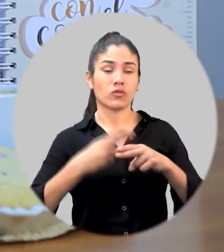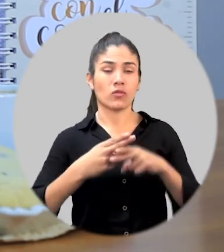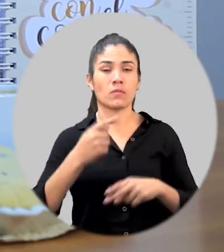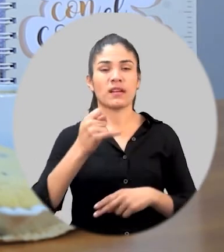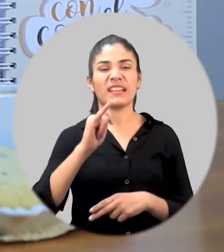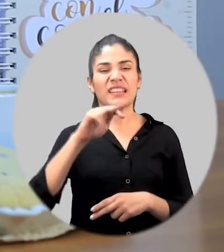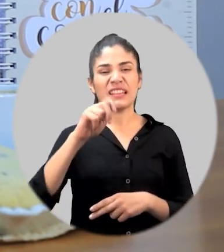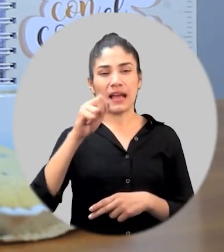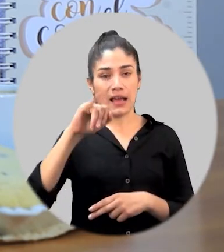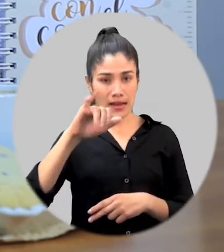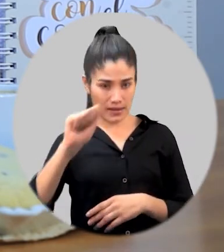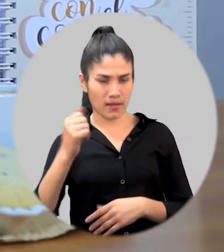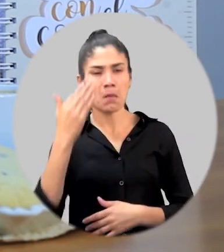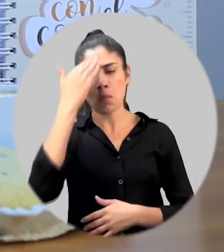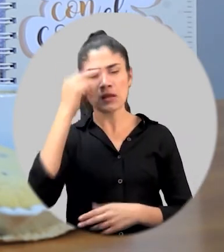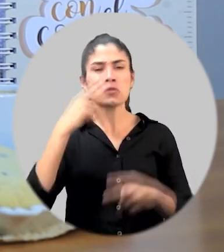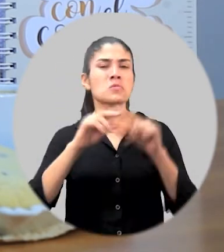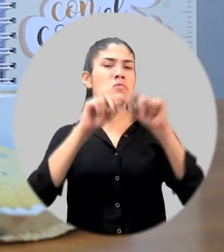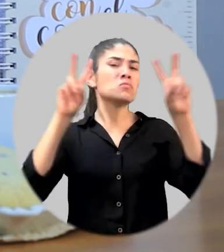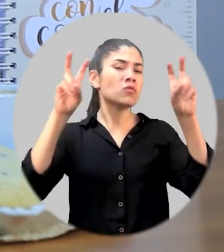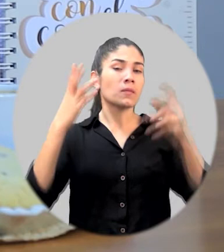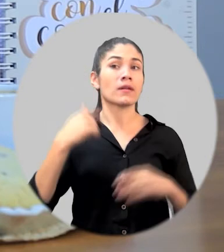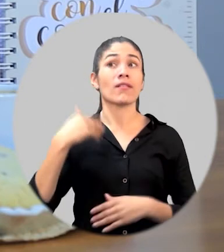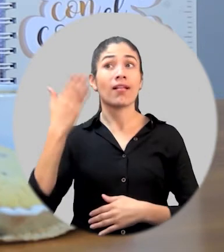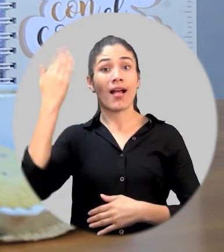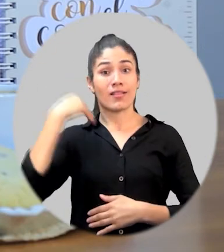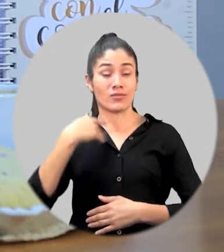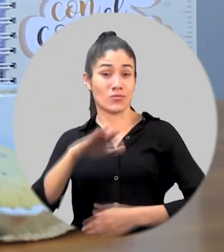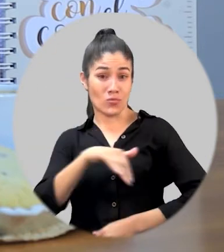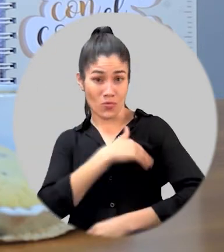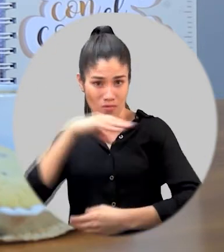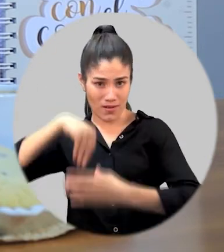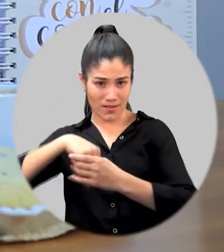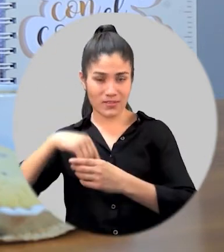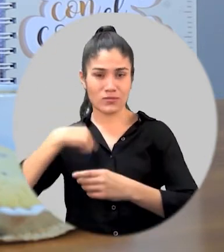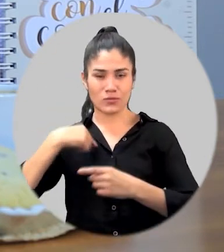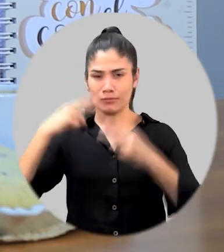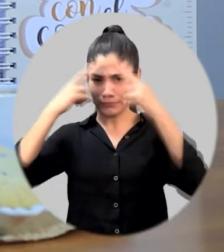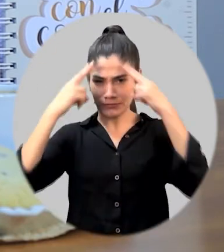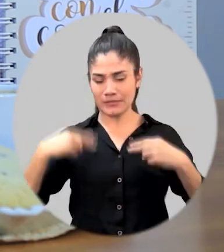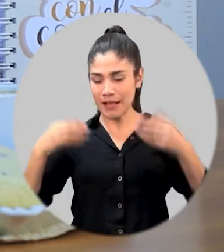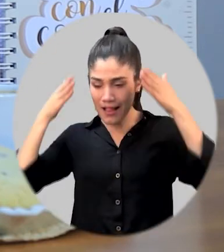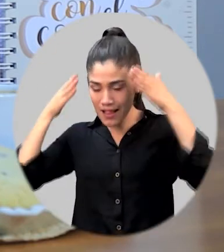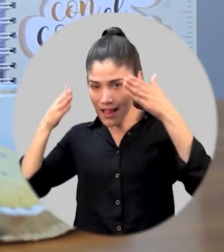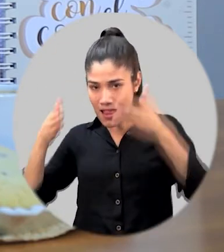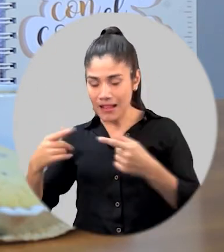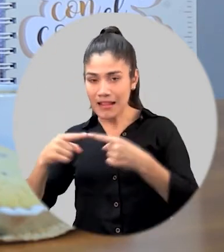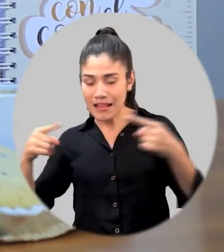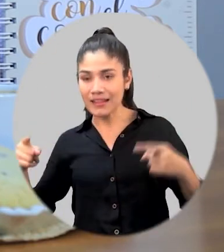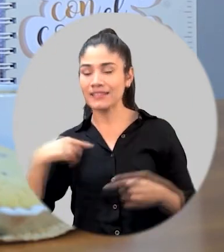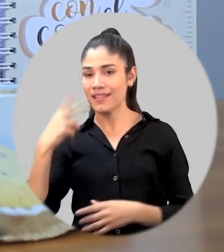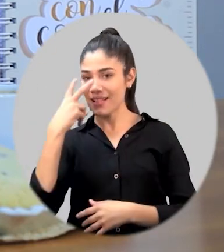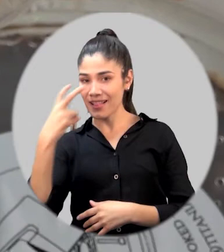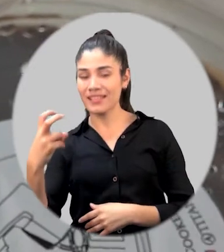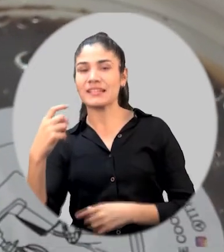de Titania porque cuando estaba en el colegio estaba en las olimpiadas de física y me metía mucho en astronomía y esas cosas. Y Titania es